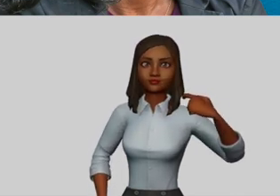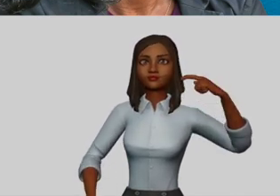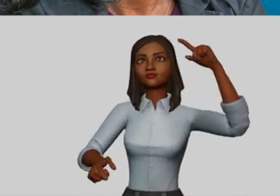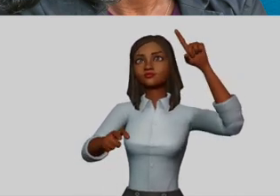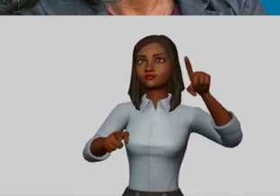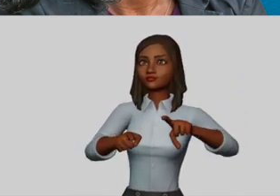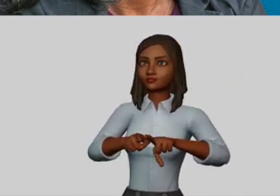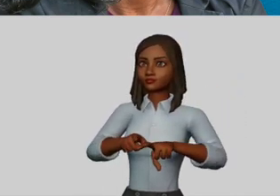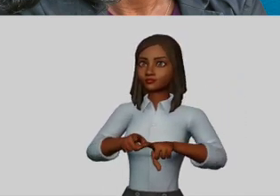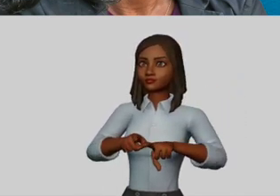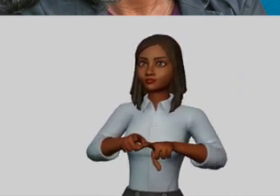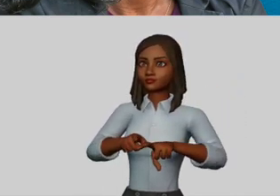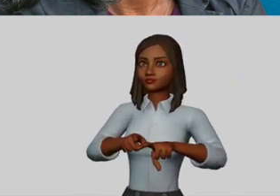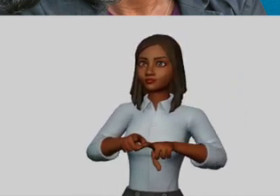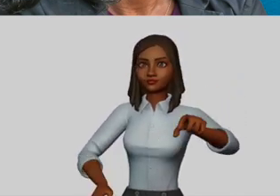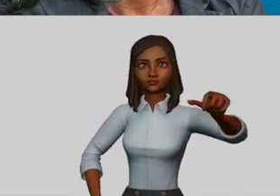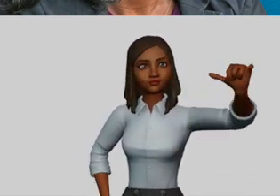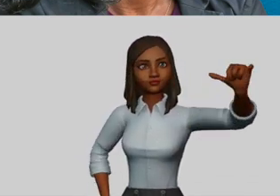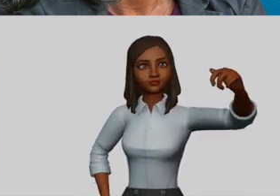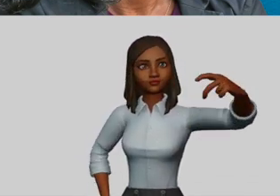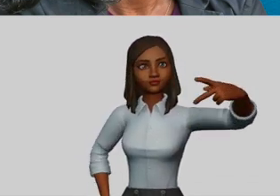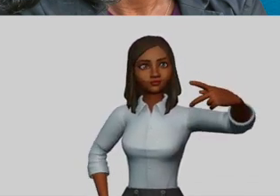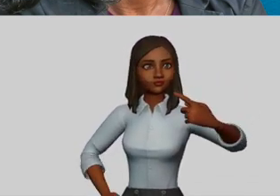en una de la